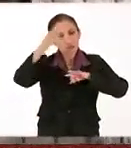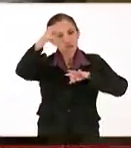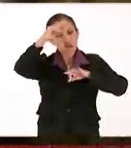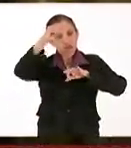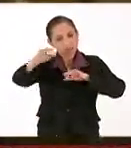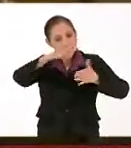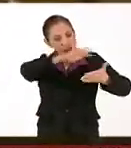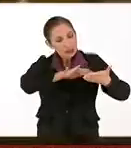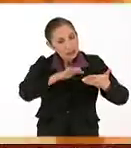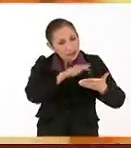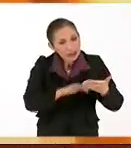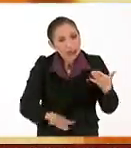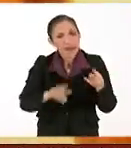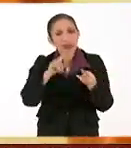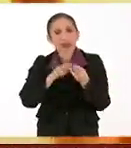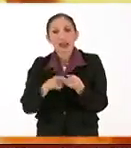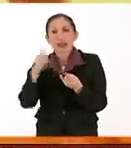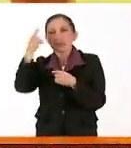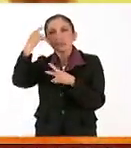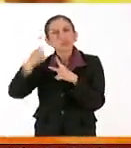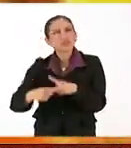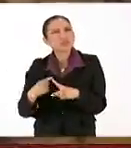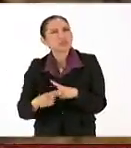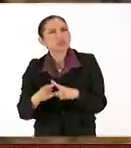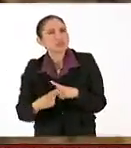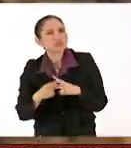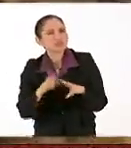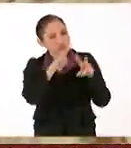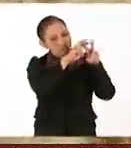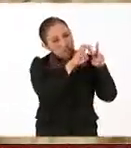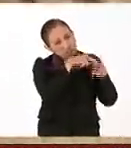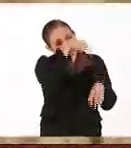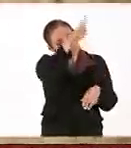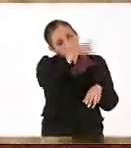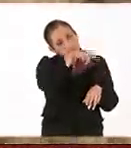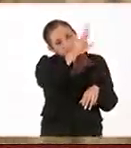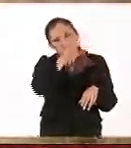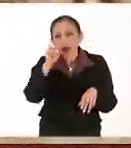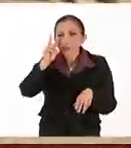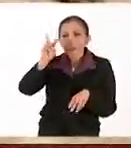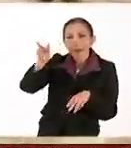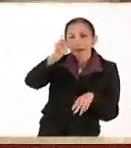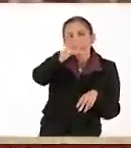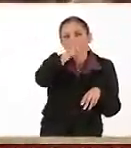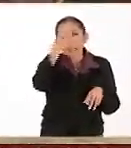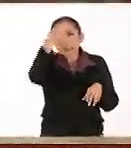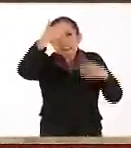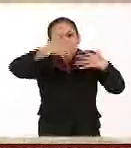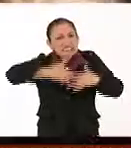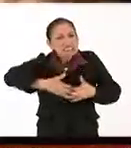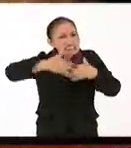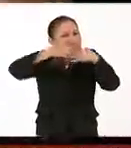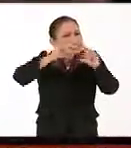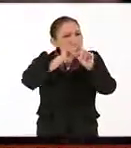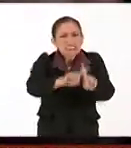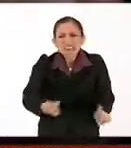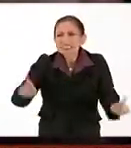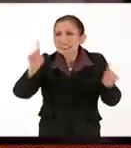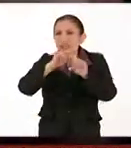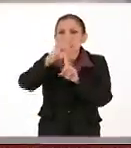intelectual, leer, hacer cálculos, analizar pinturas, ver cosas diferentes, me refiero